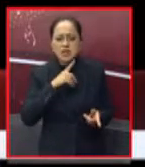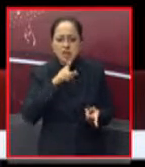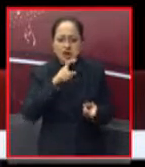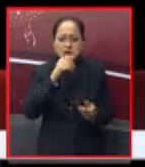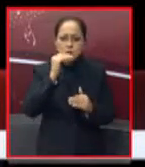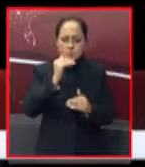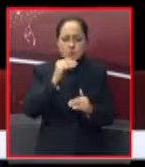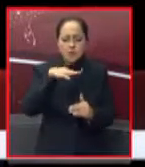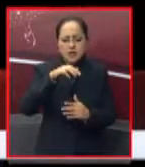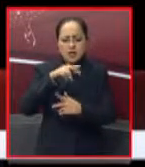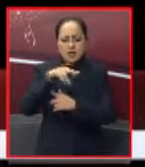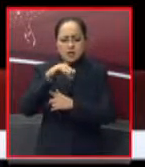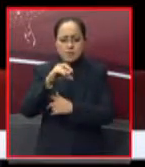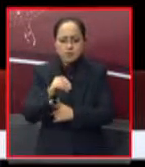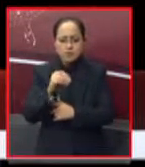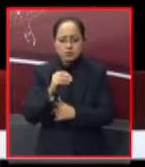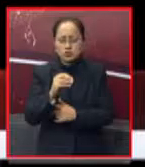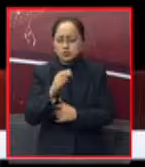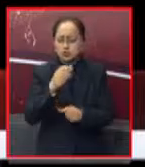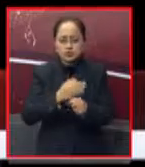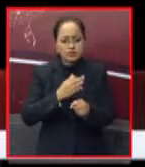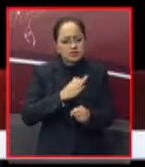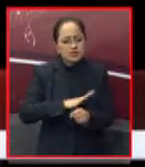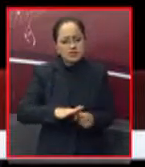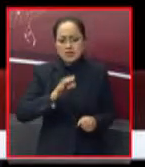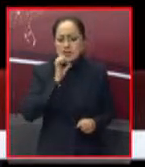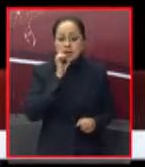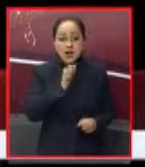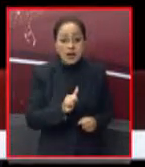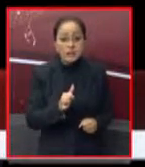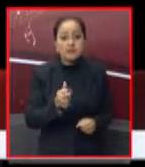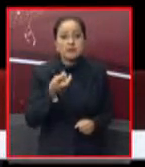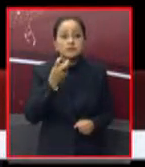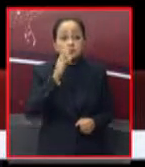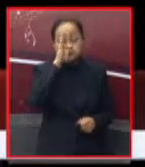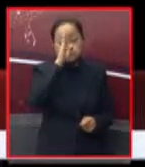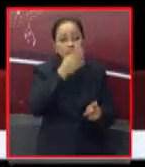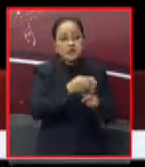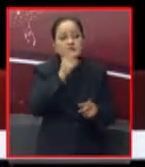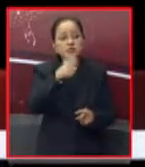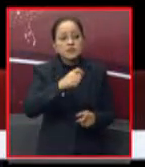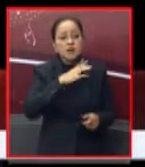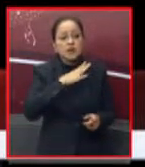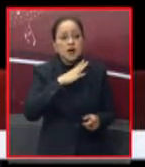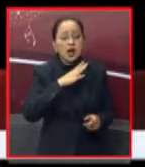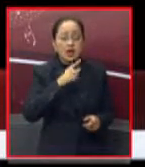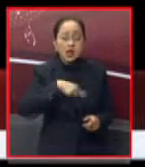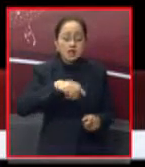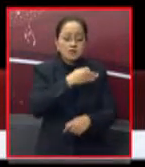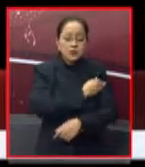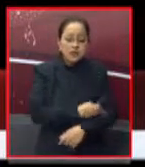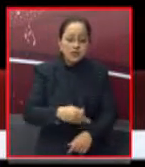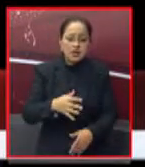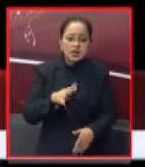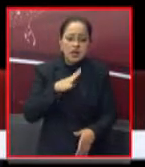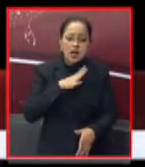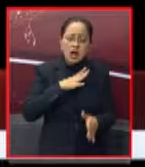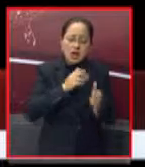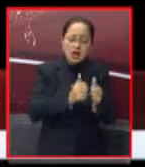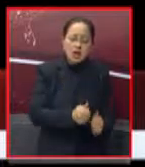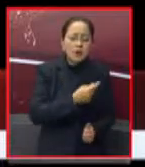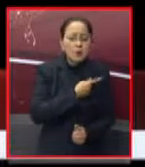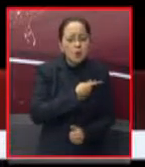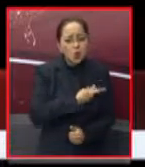es insuficiente y su objetivo original, que era evitar que las familias quedaran en situaciones de pobreza, ha